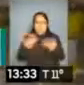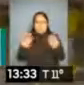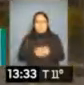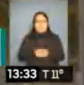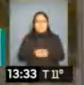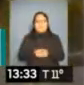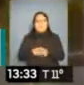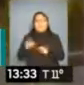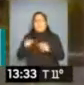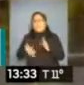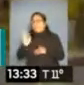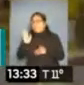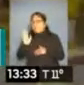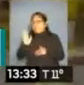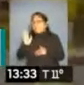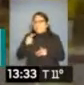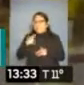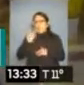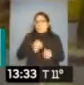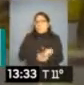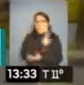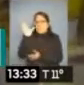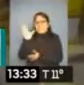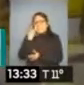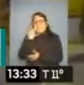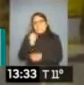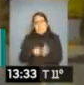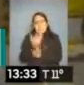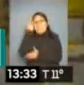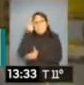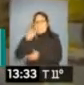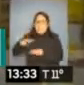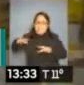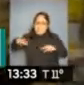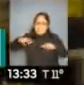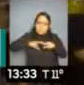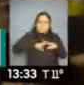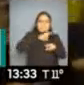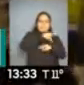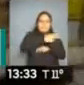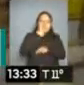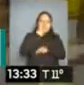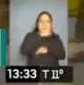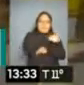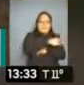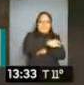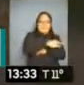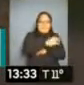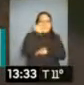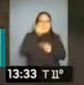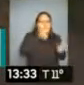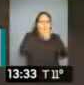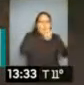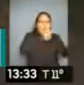la mayoría pasa temprano, como a las 4 de la mañana, 5 de la mañana, y después ya cuando termina toda la vorágine de